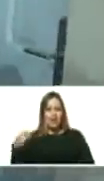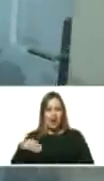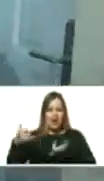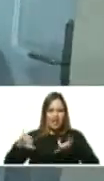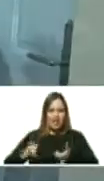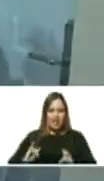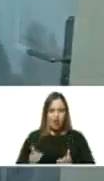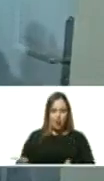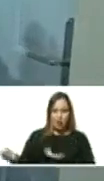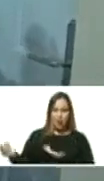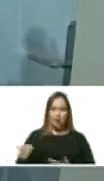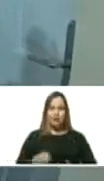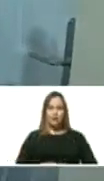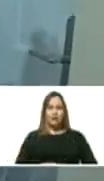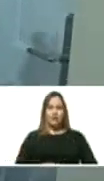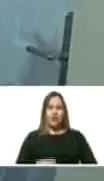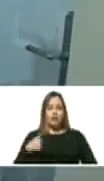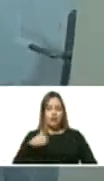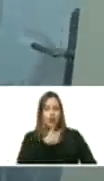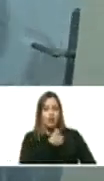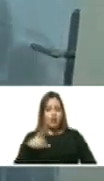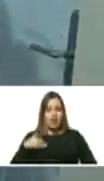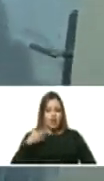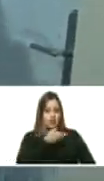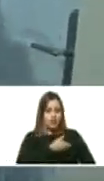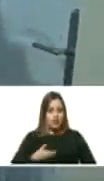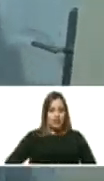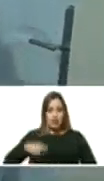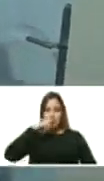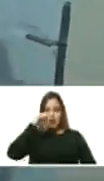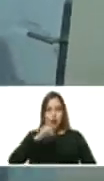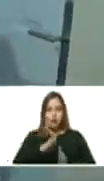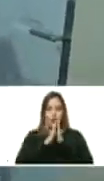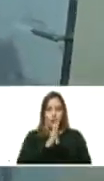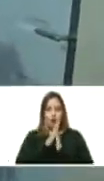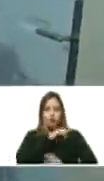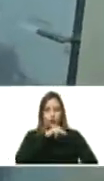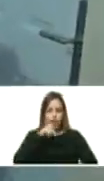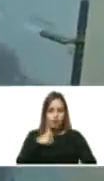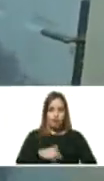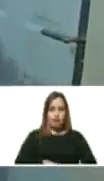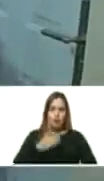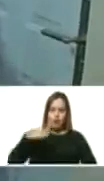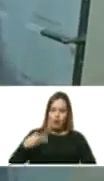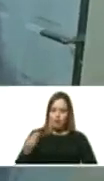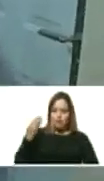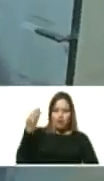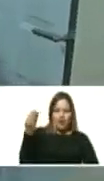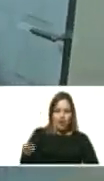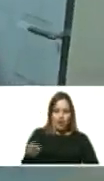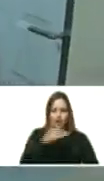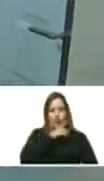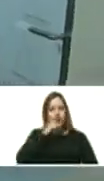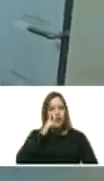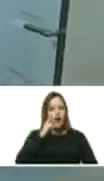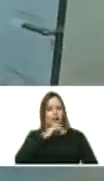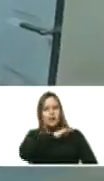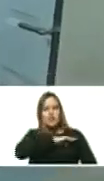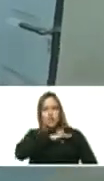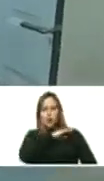Lucas. Yo quisiera, presidente Nicolás Maduro, que pudiéramos nosotros entregarle a nombre de la Gran Misión